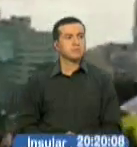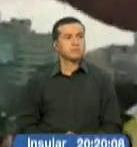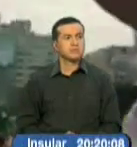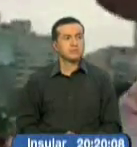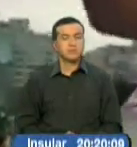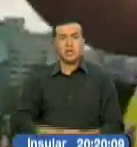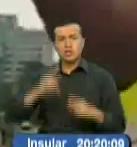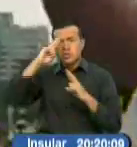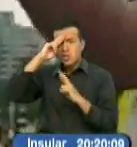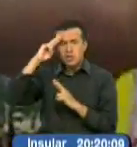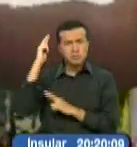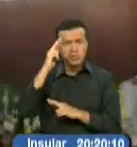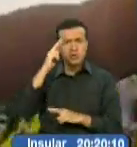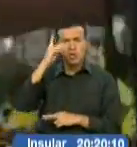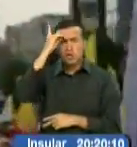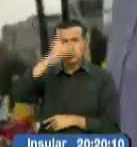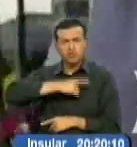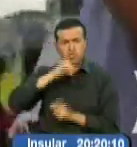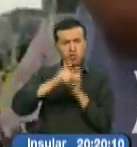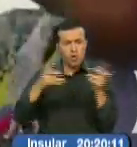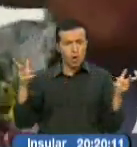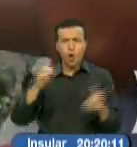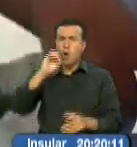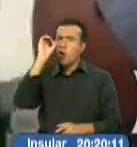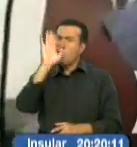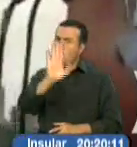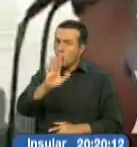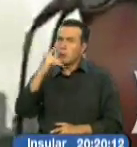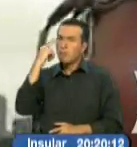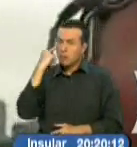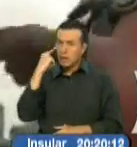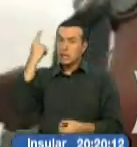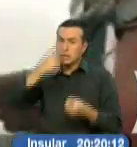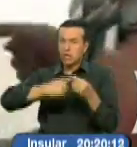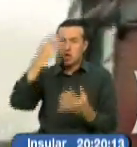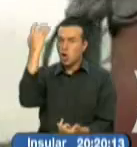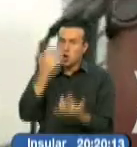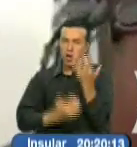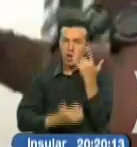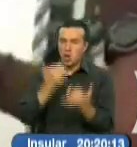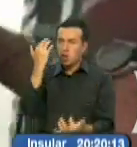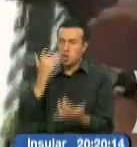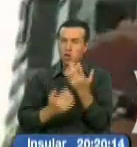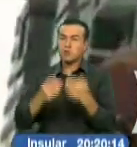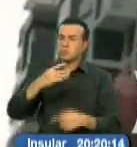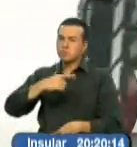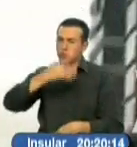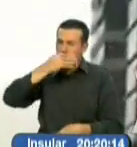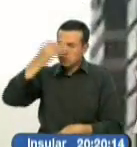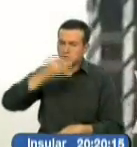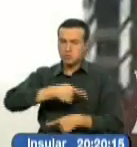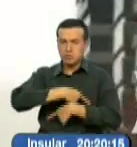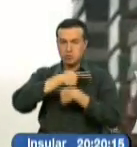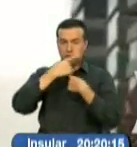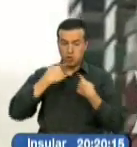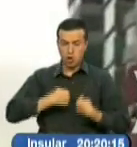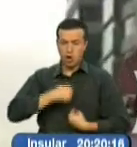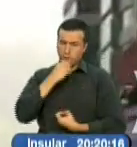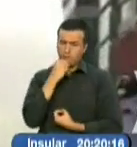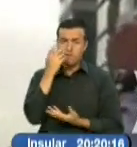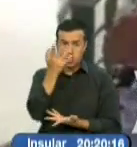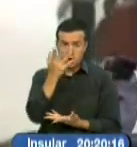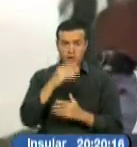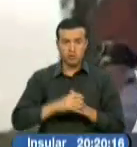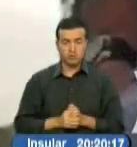O se respeta la voluntad del pueblo o van a ver, incendiamos Quito, y lo digo con todo el